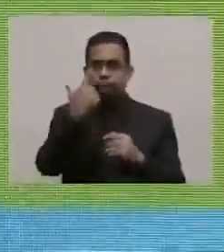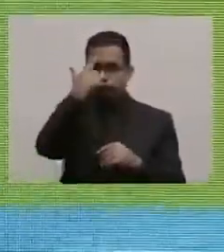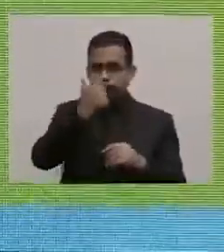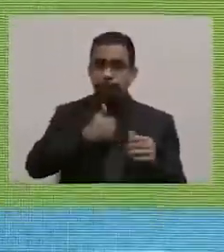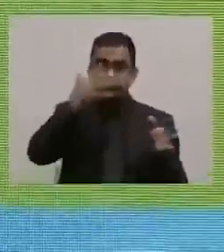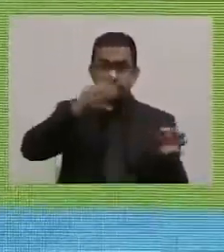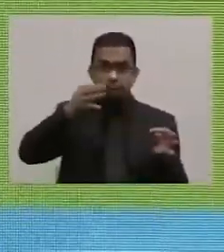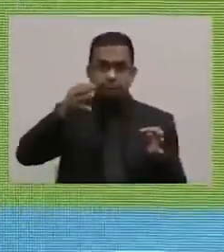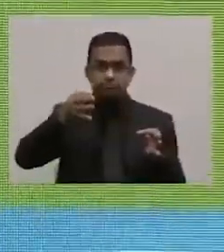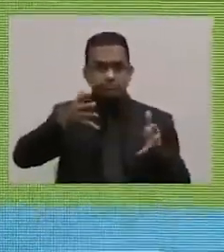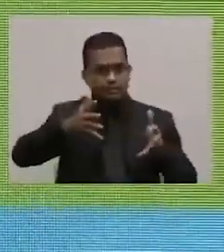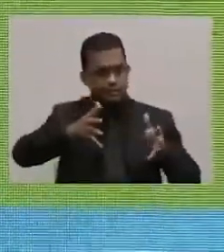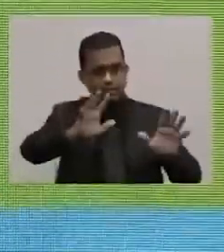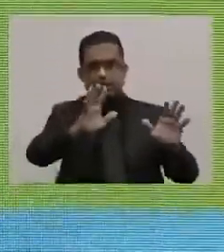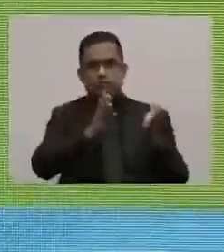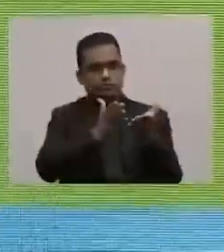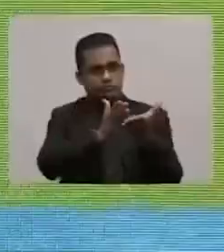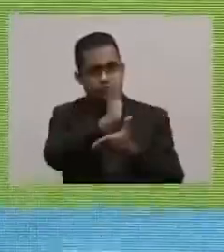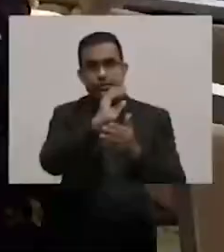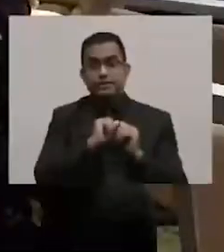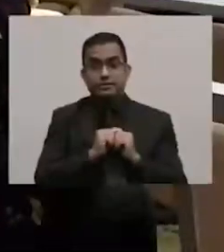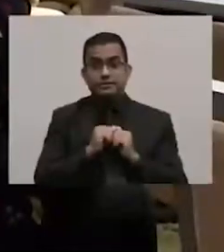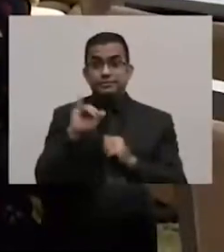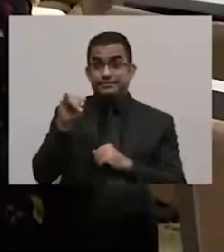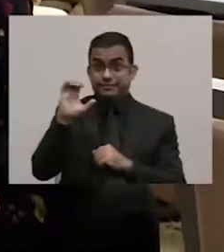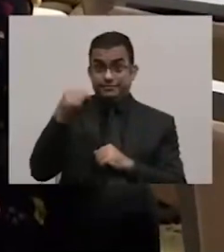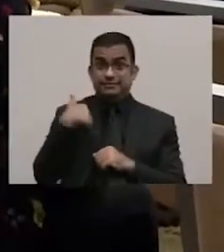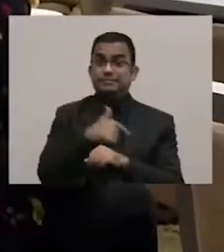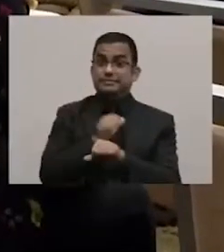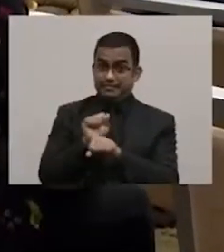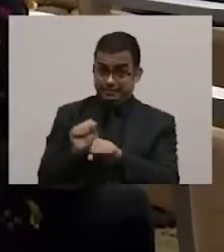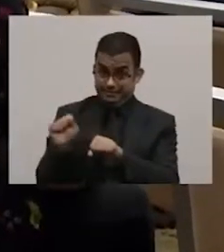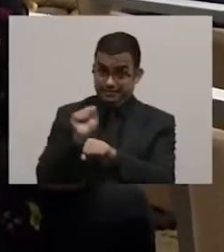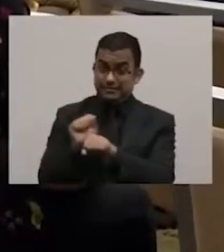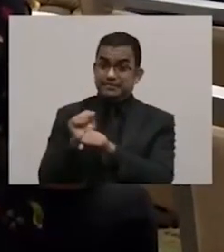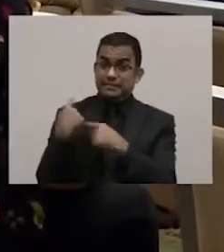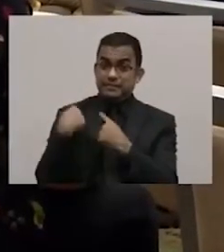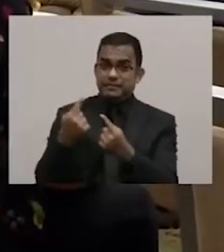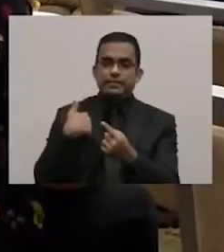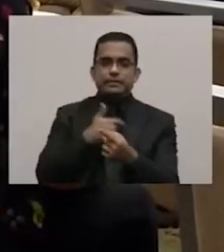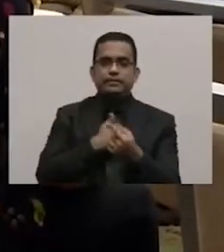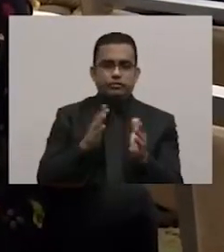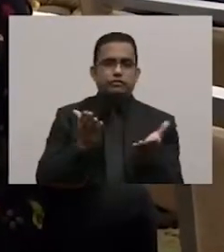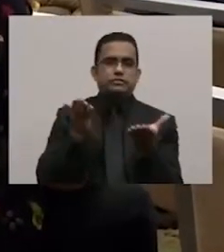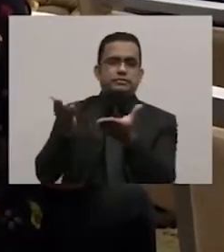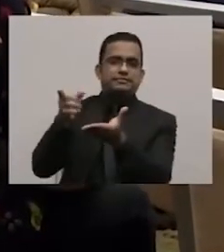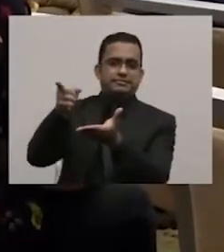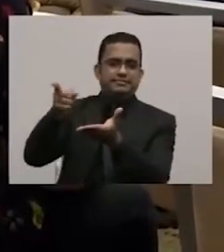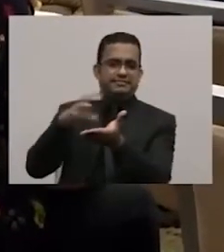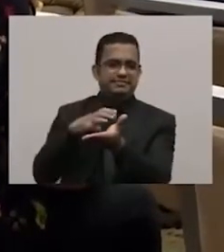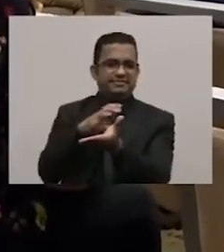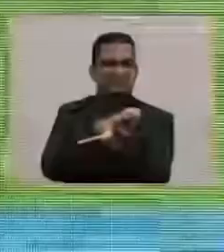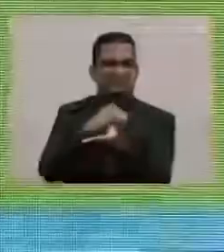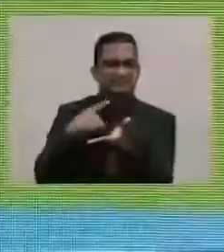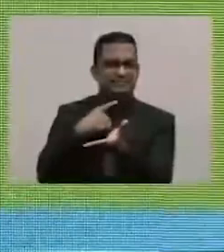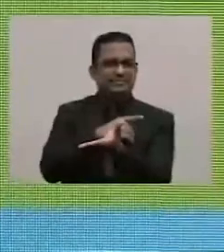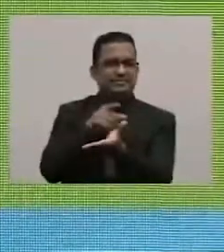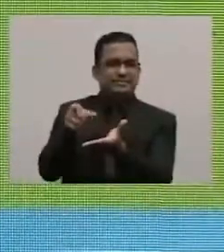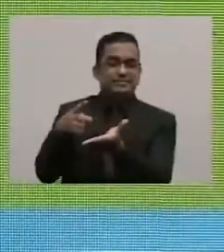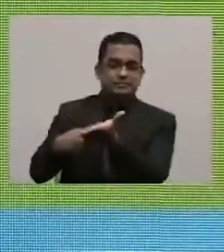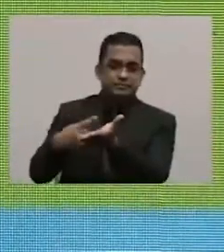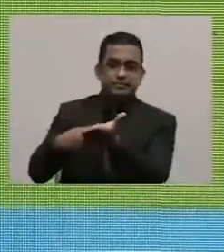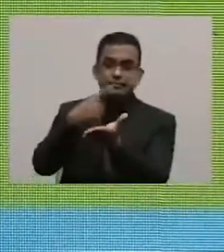Central Electoral ha hecho su tarea. Ha presentado la propuesta de modificación de ambas